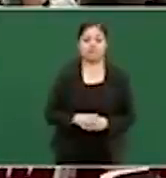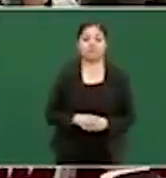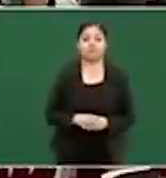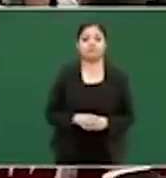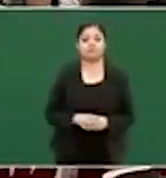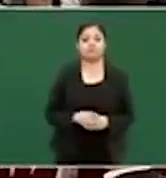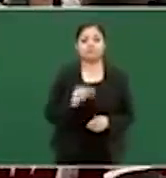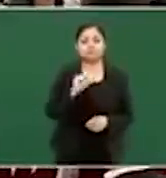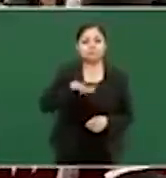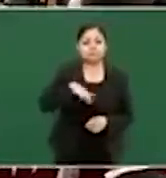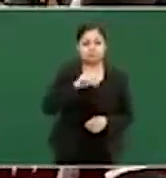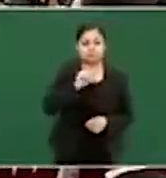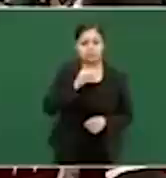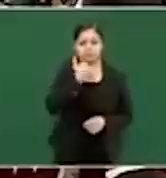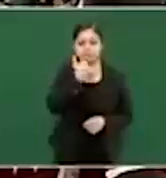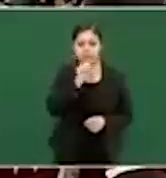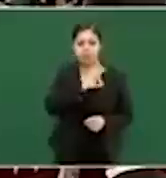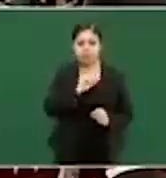de